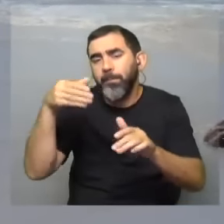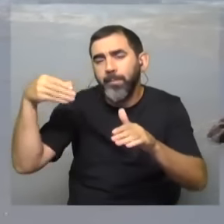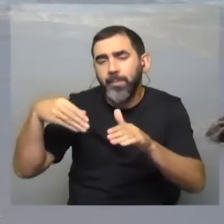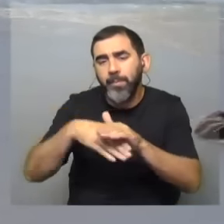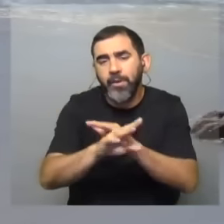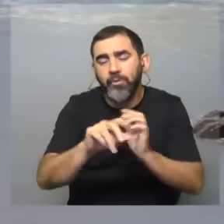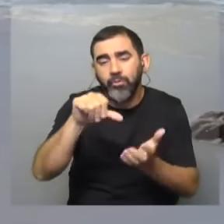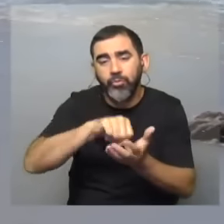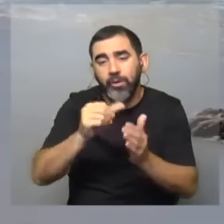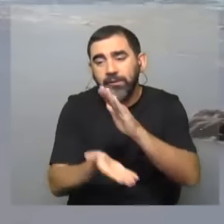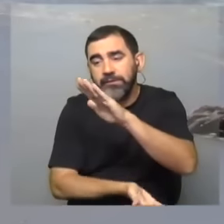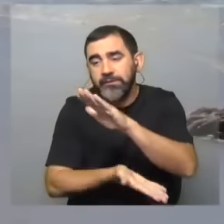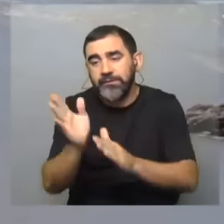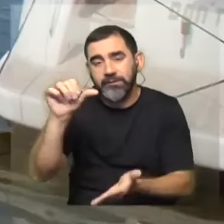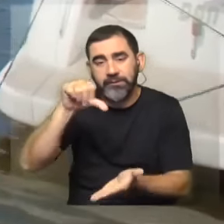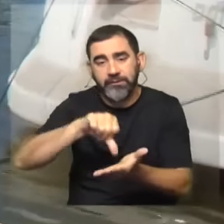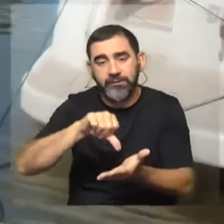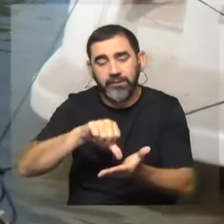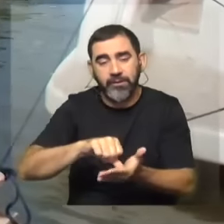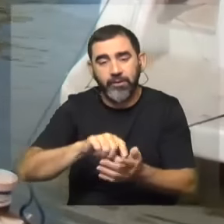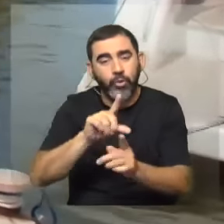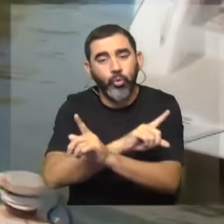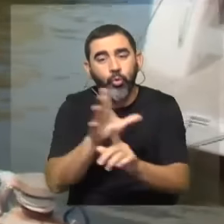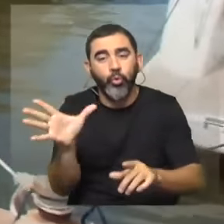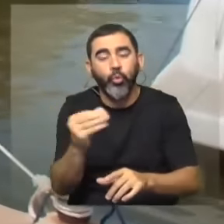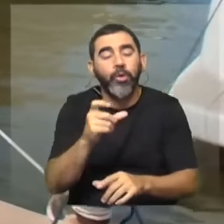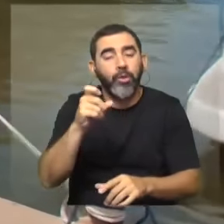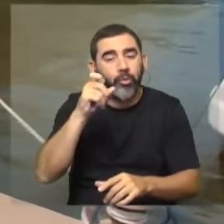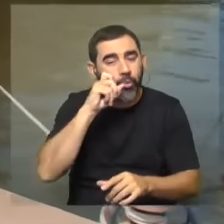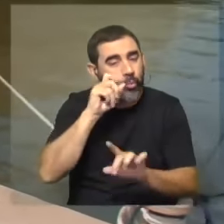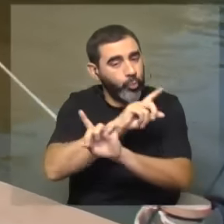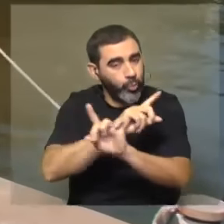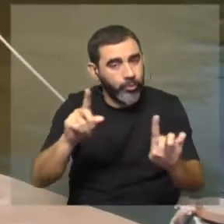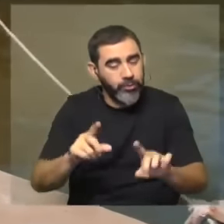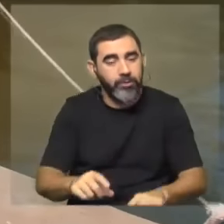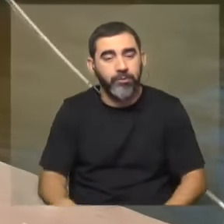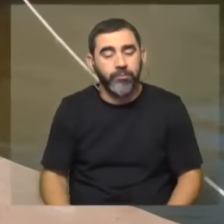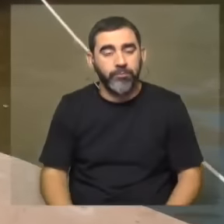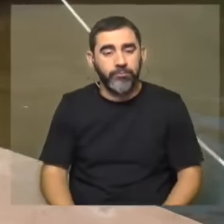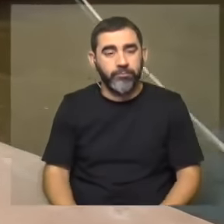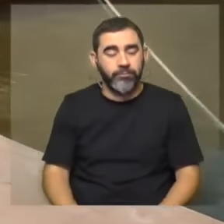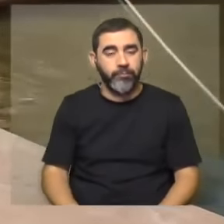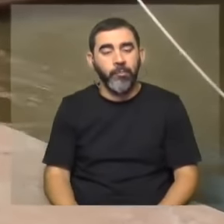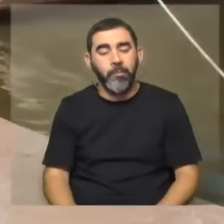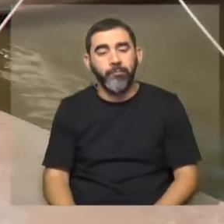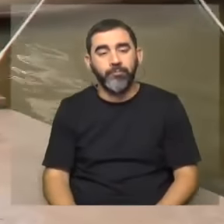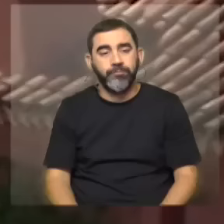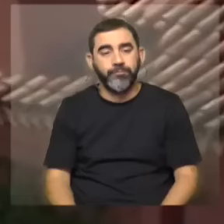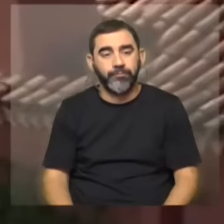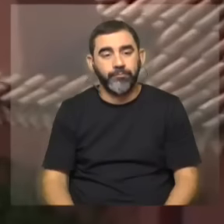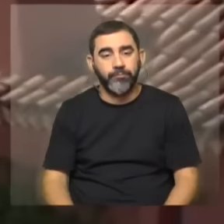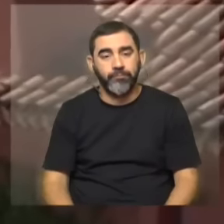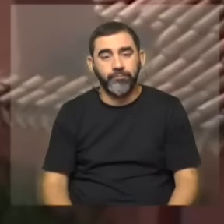país y cuántas egresaron no todas son turistas Claro pero da un es un un indicio